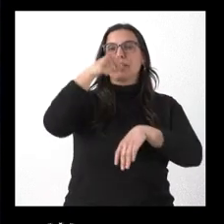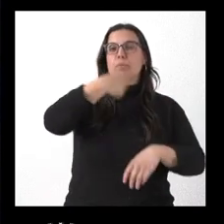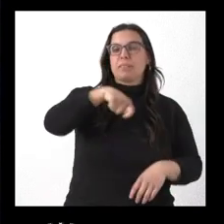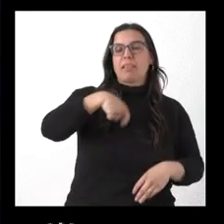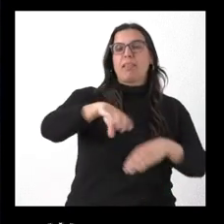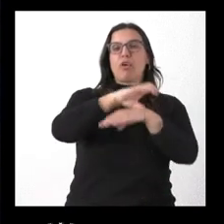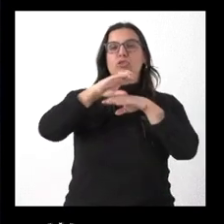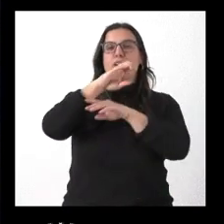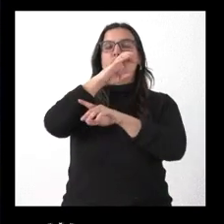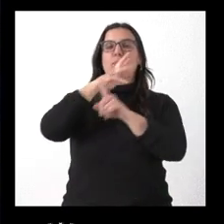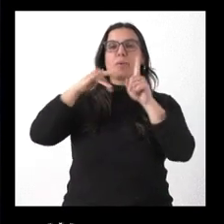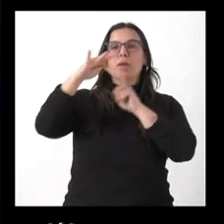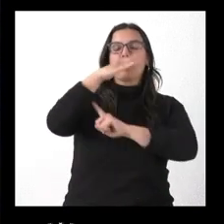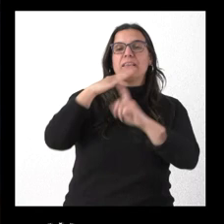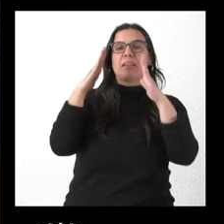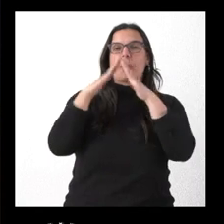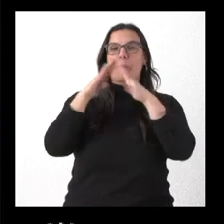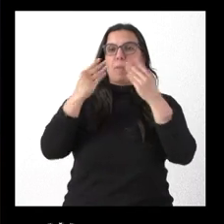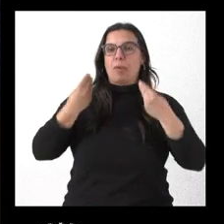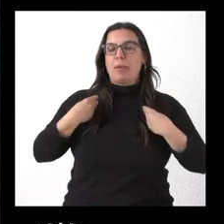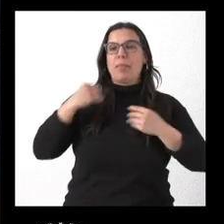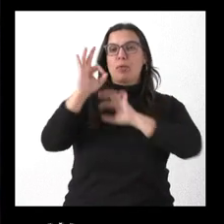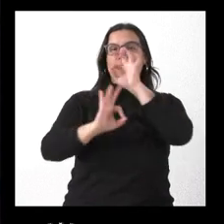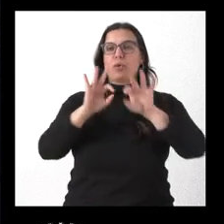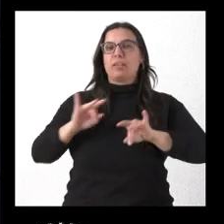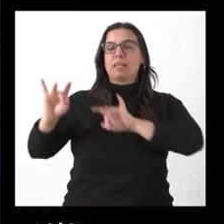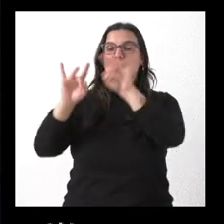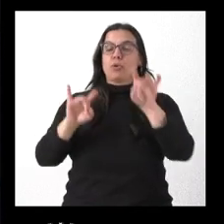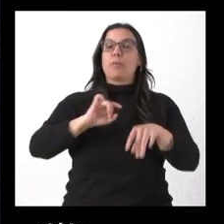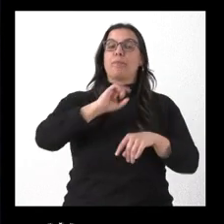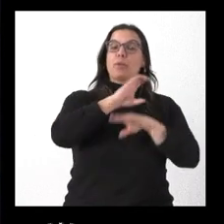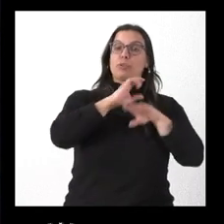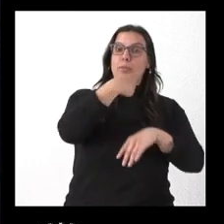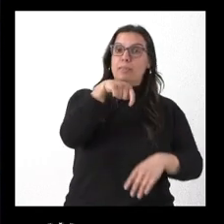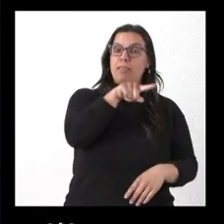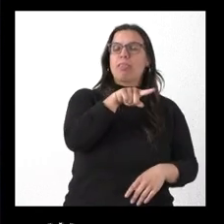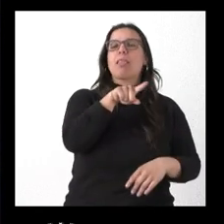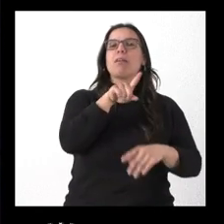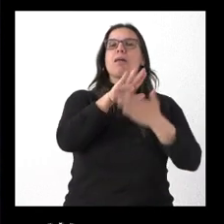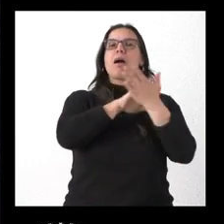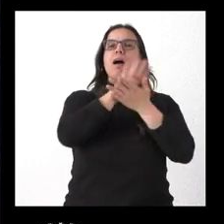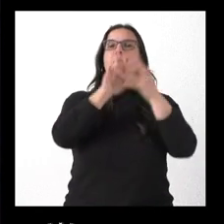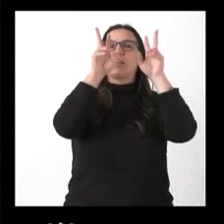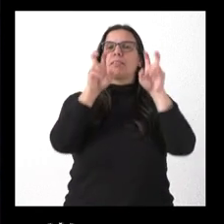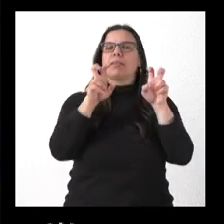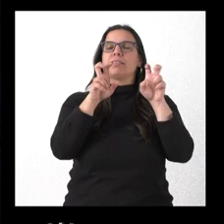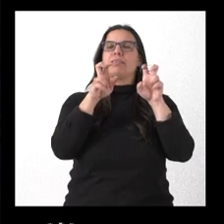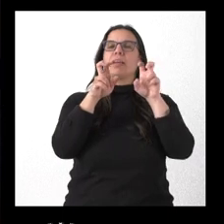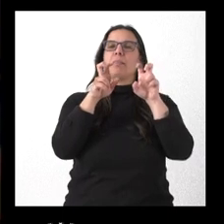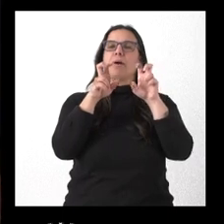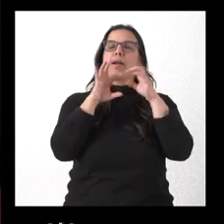y vivienda y ordenación del territorio el primero con un asunto relativo al apoyo a las entidades locales de nuestra